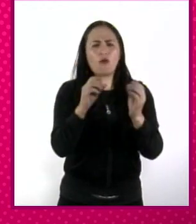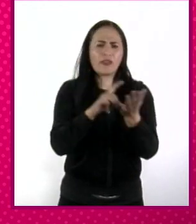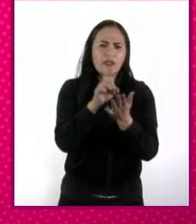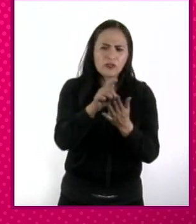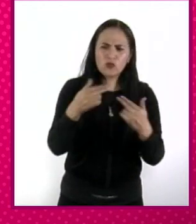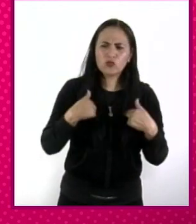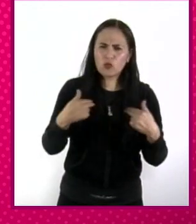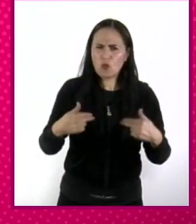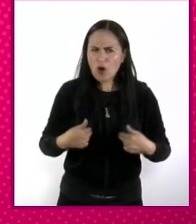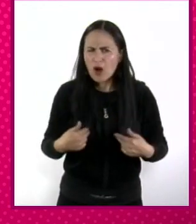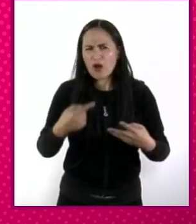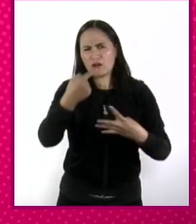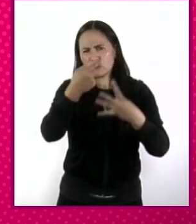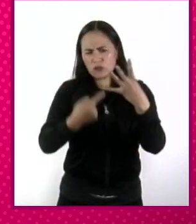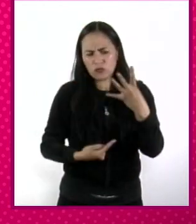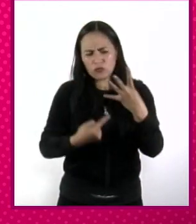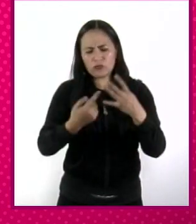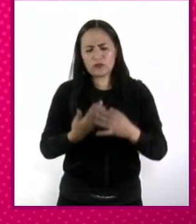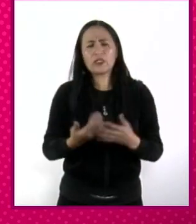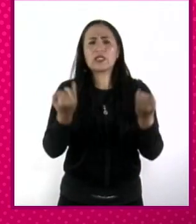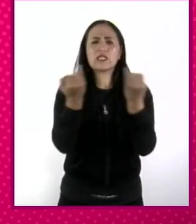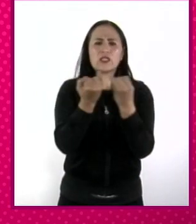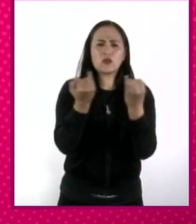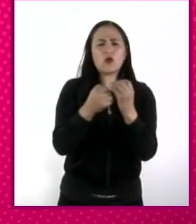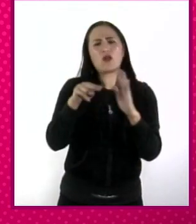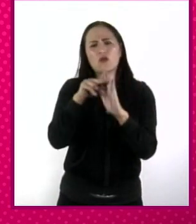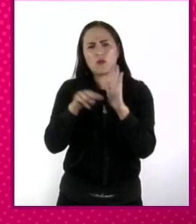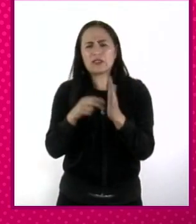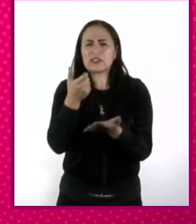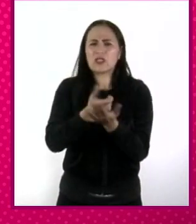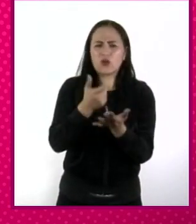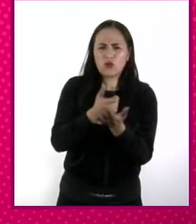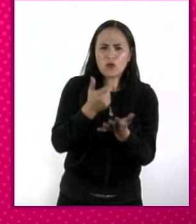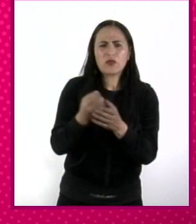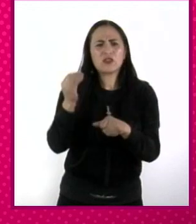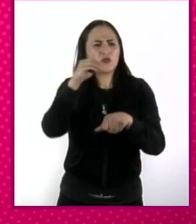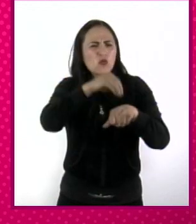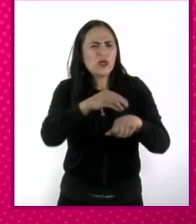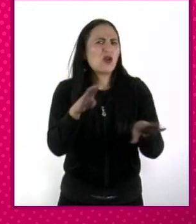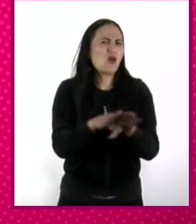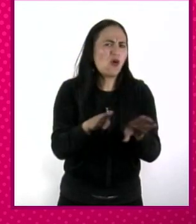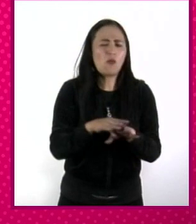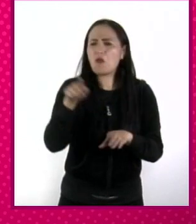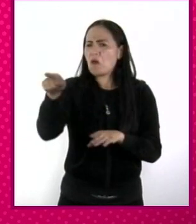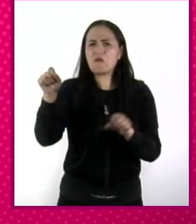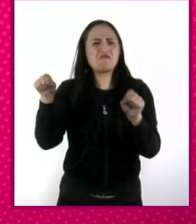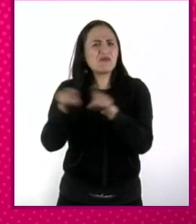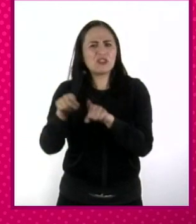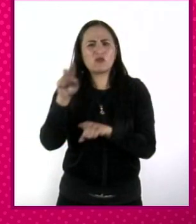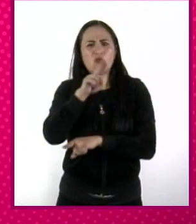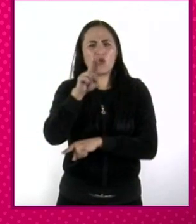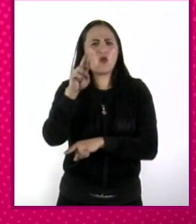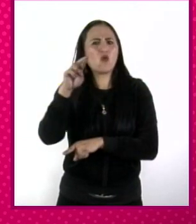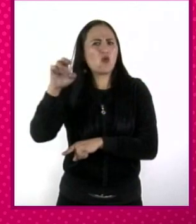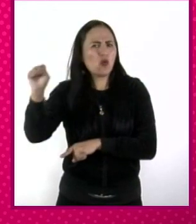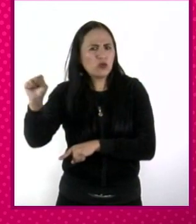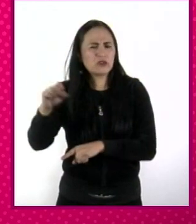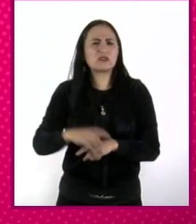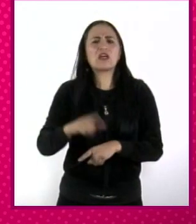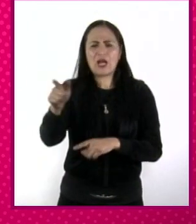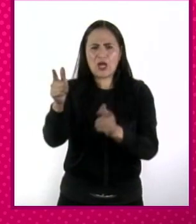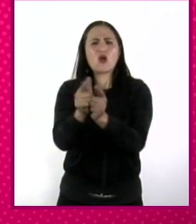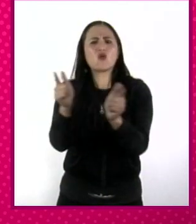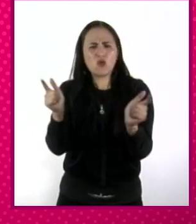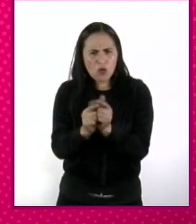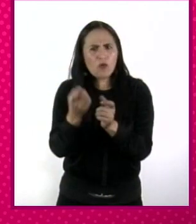país imponía las normas económicas, y lo mismo sucedía en la Unión Soviética. Había grupos